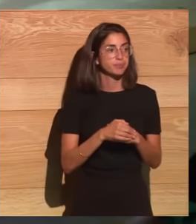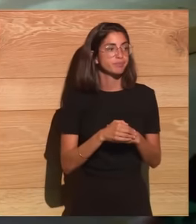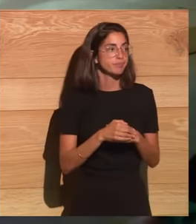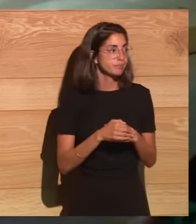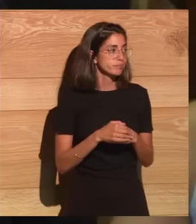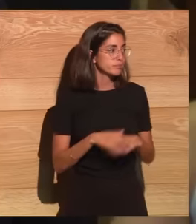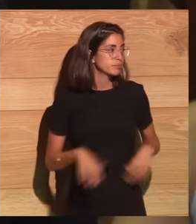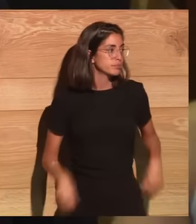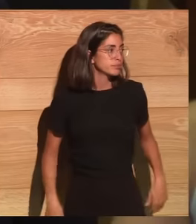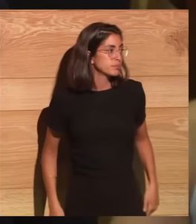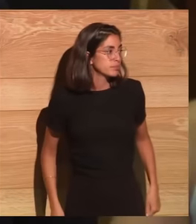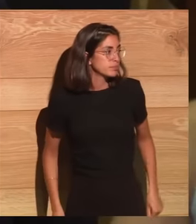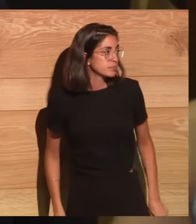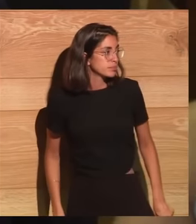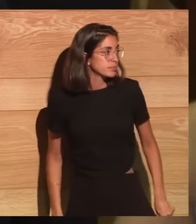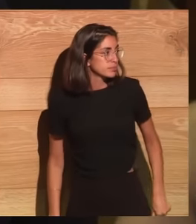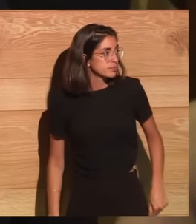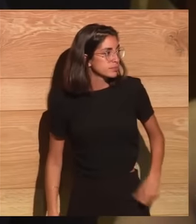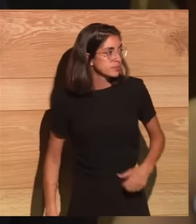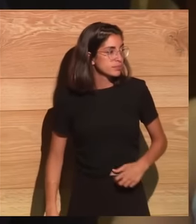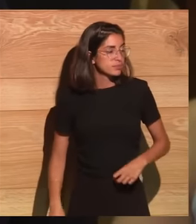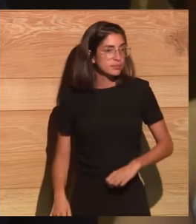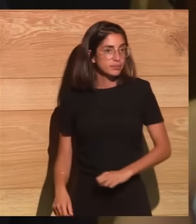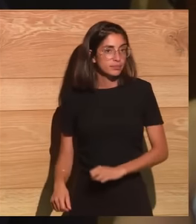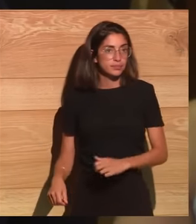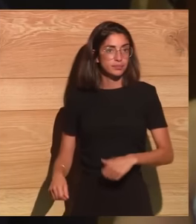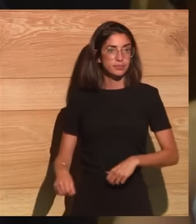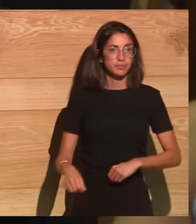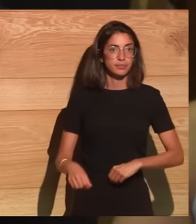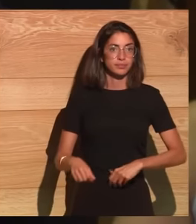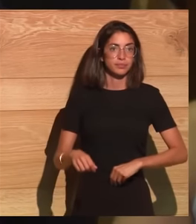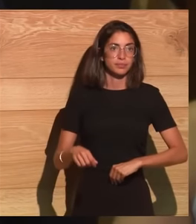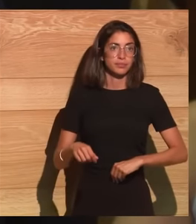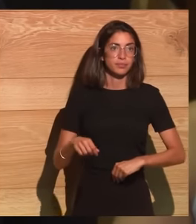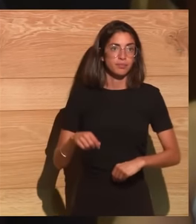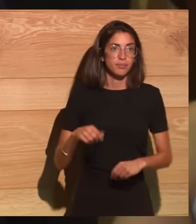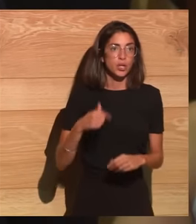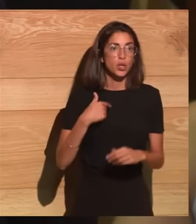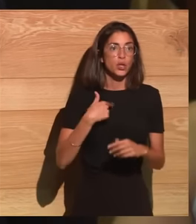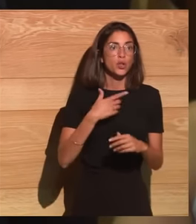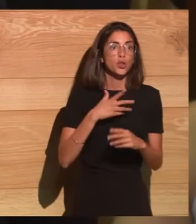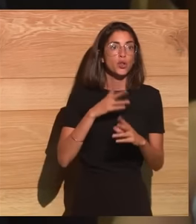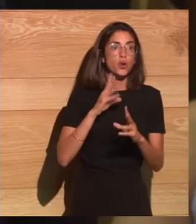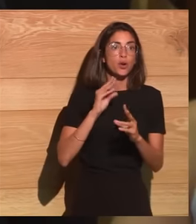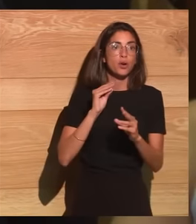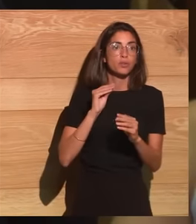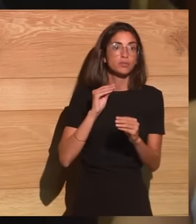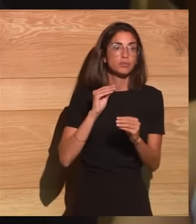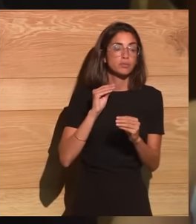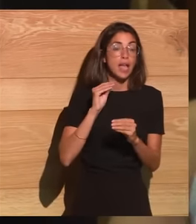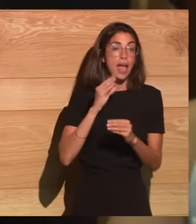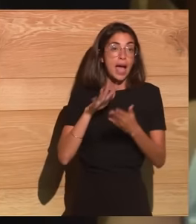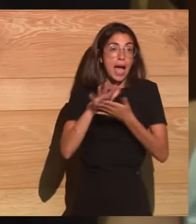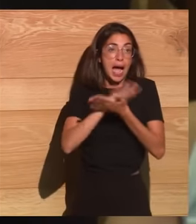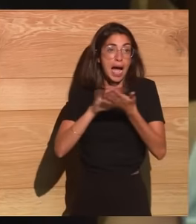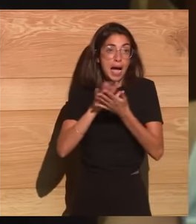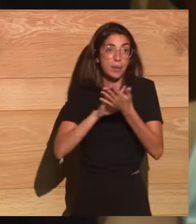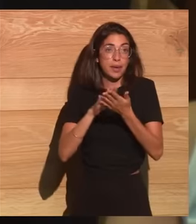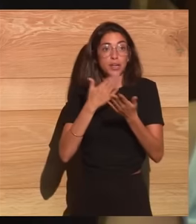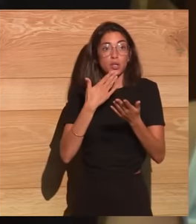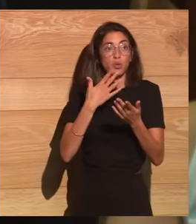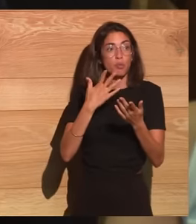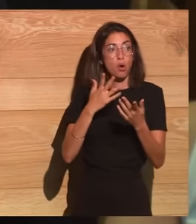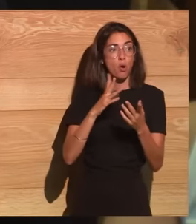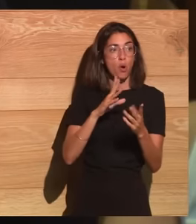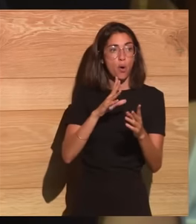Ahora verás dónde te metes. ¿Ahora qué? Que nada, el otro día quise hablarle por privado y me costó 7 pavos hablarle por privado porque tiene una aplicación